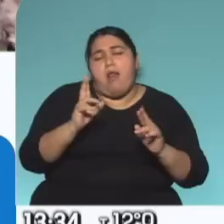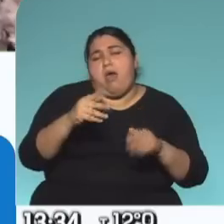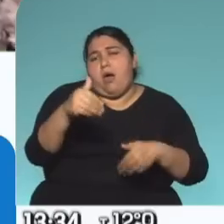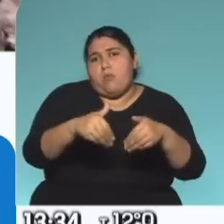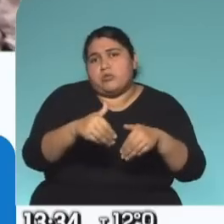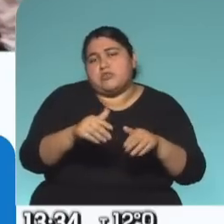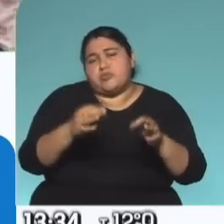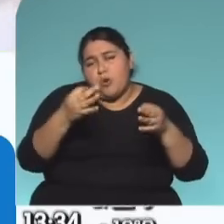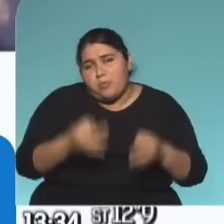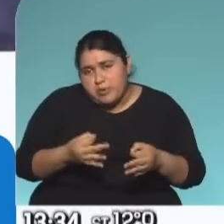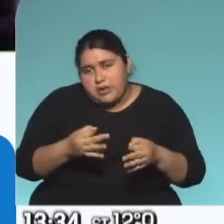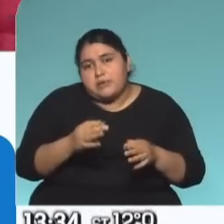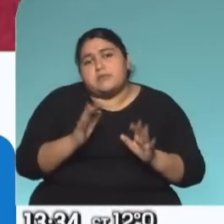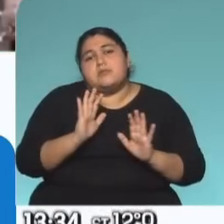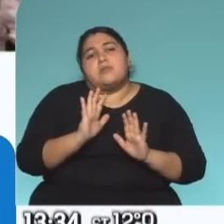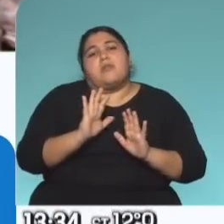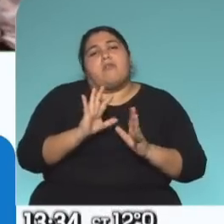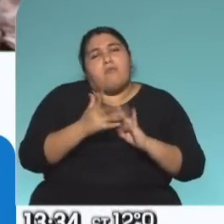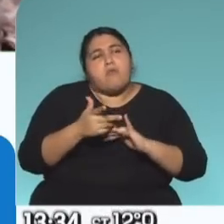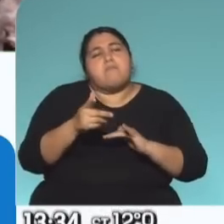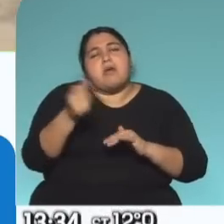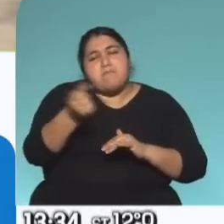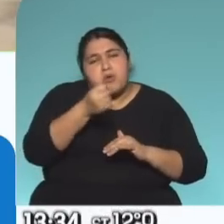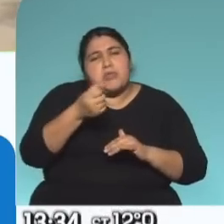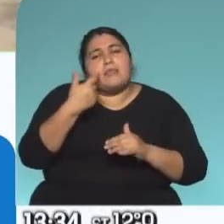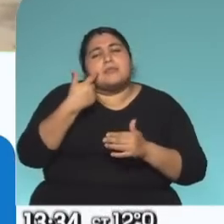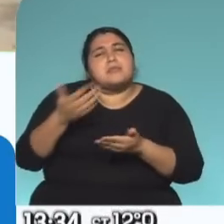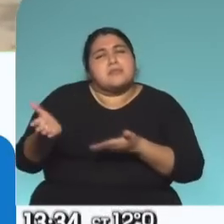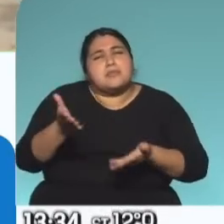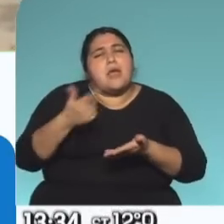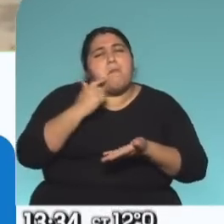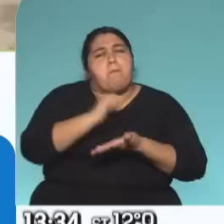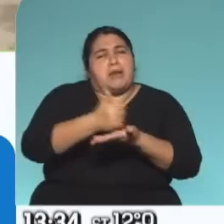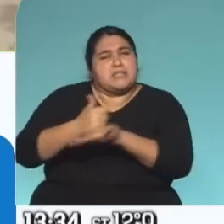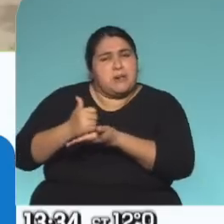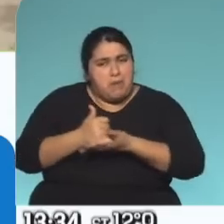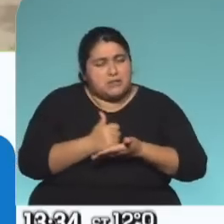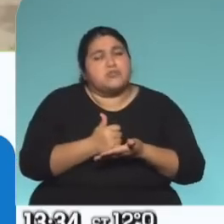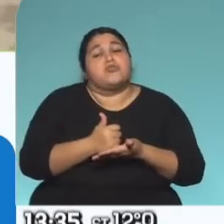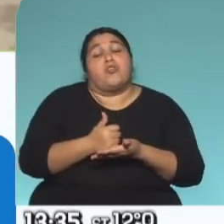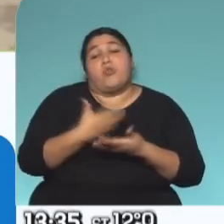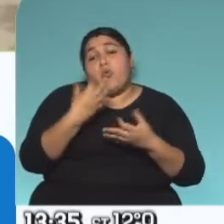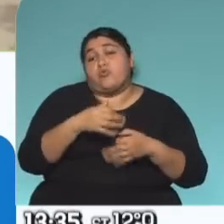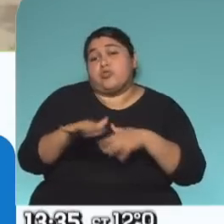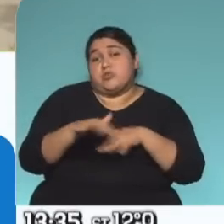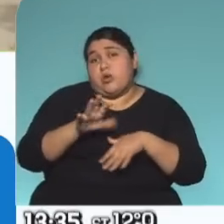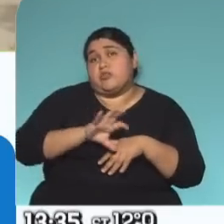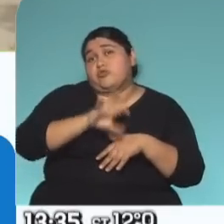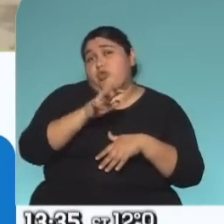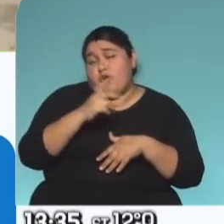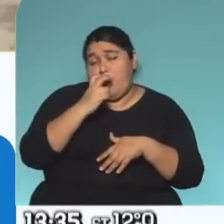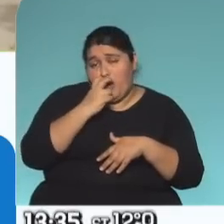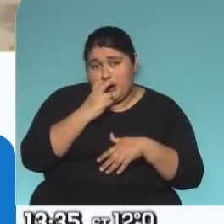y se reitere ese grado de participación en las urnas, que en el caso de Bolivia desde hace 20